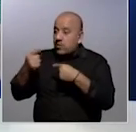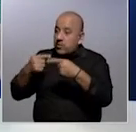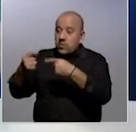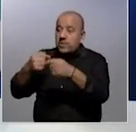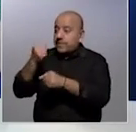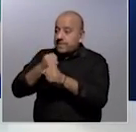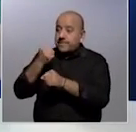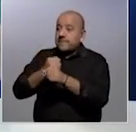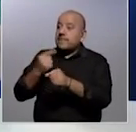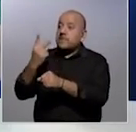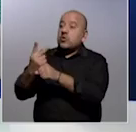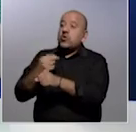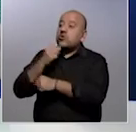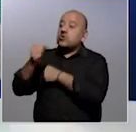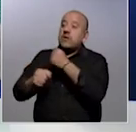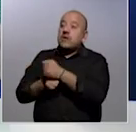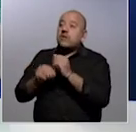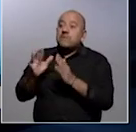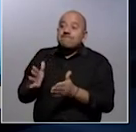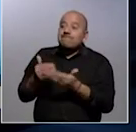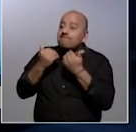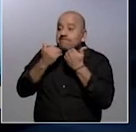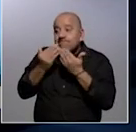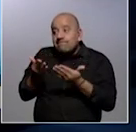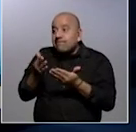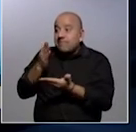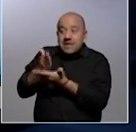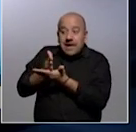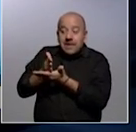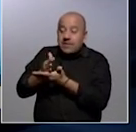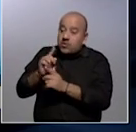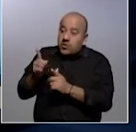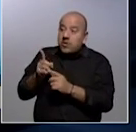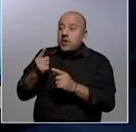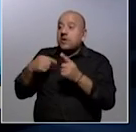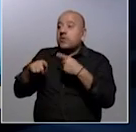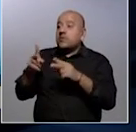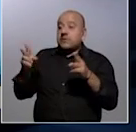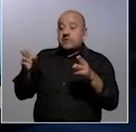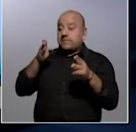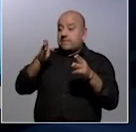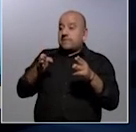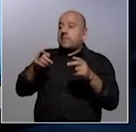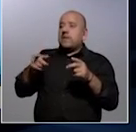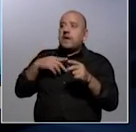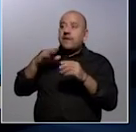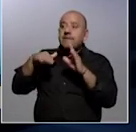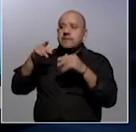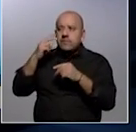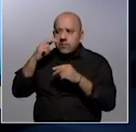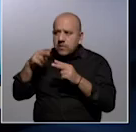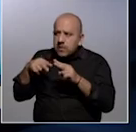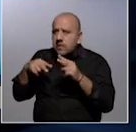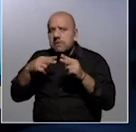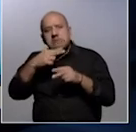estamos a 2 años todavía no podemos decir que estamos en la mitad y siempre en la mitad del camino a veces uno mira para atrás y ve